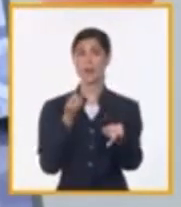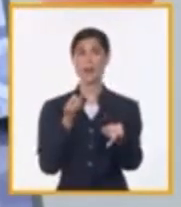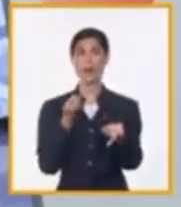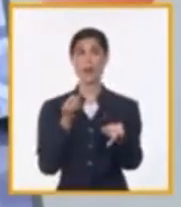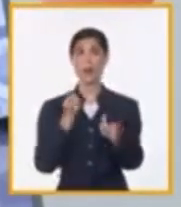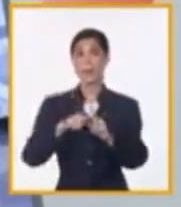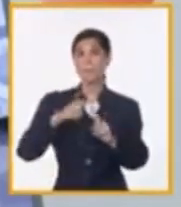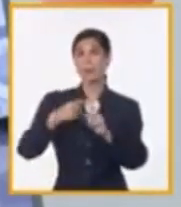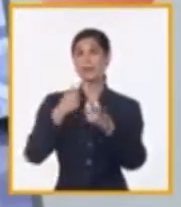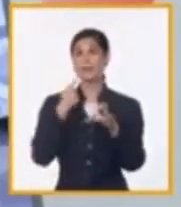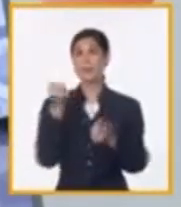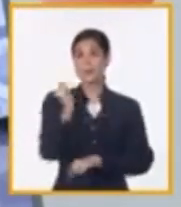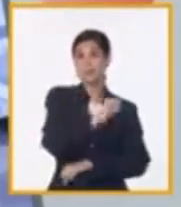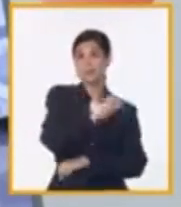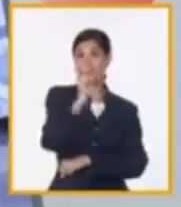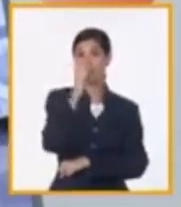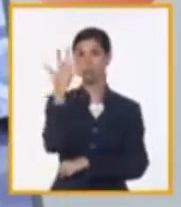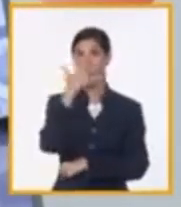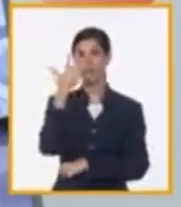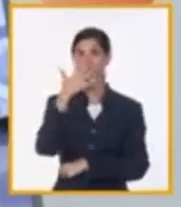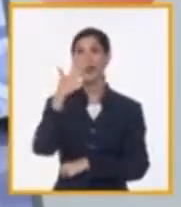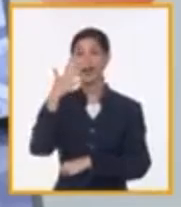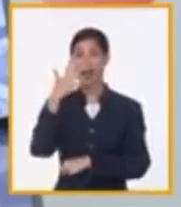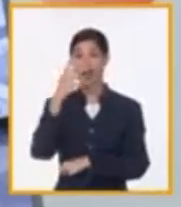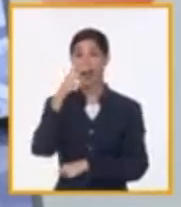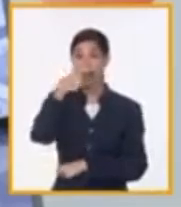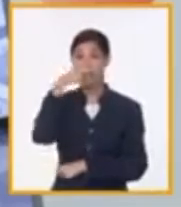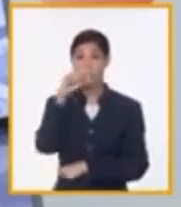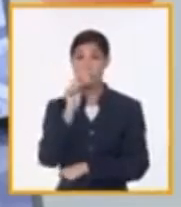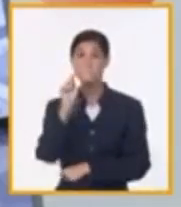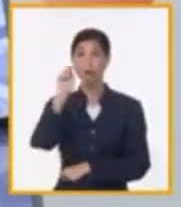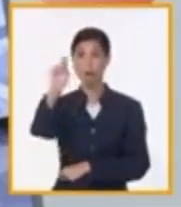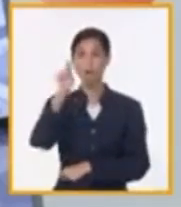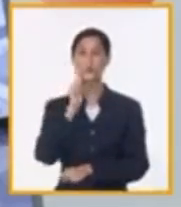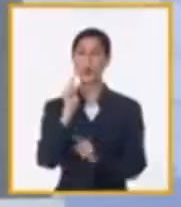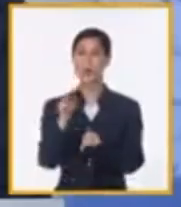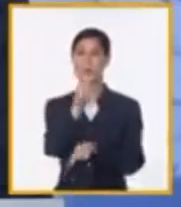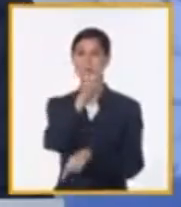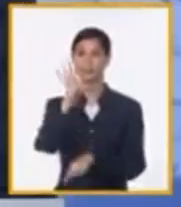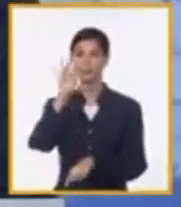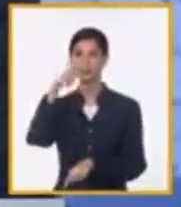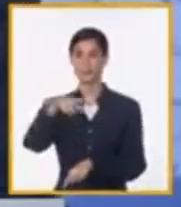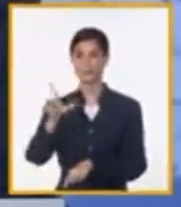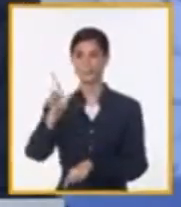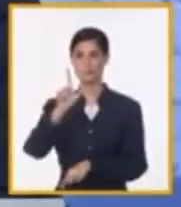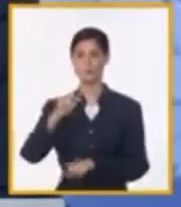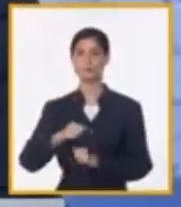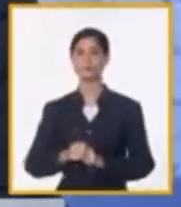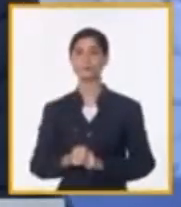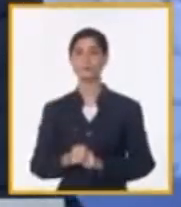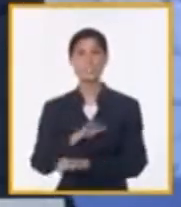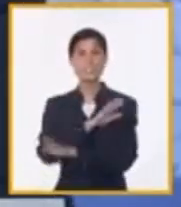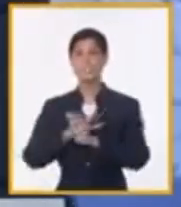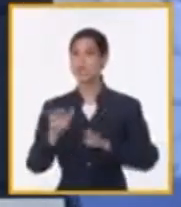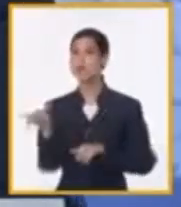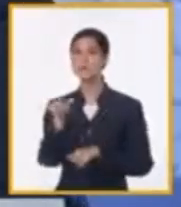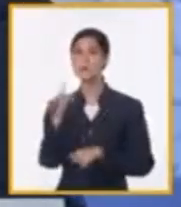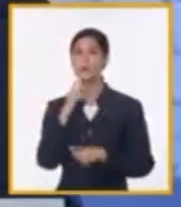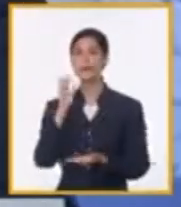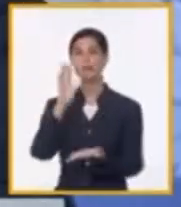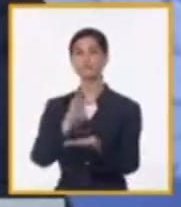la victoria de Nicolás maduro en las pasadas elecciones del 28 de Julio Asimismo lanzó una nueva advertencia al